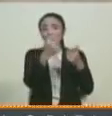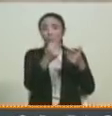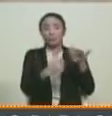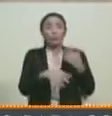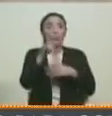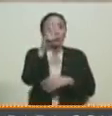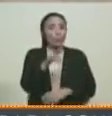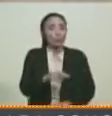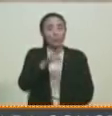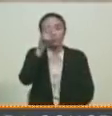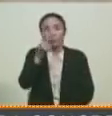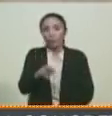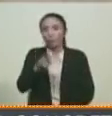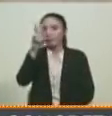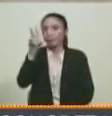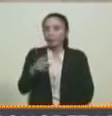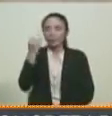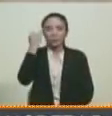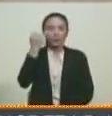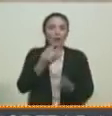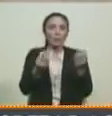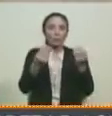días estamos